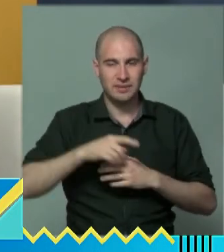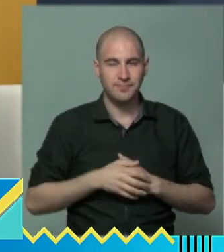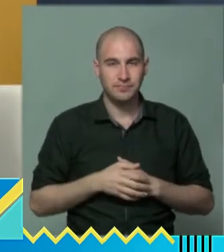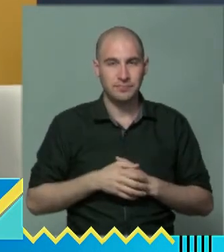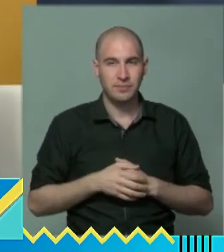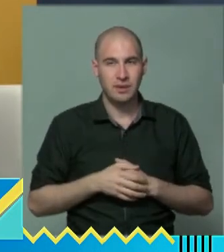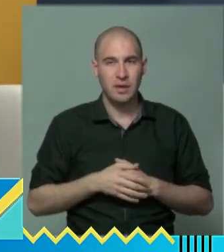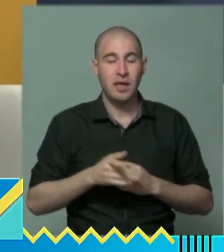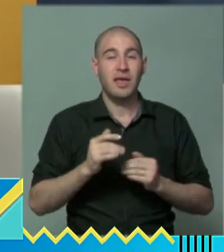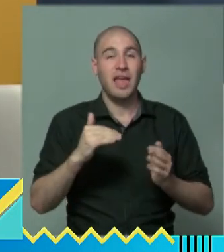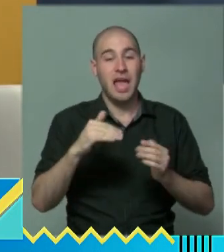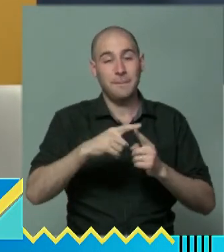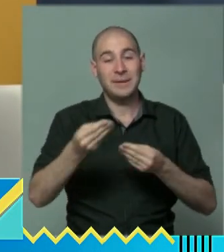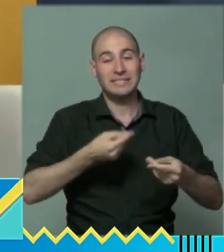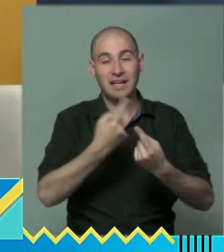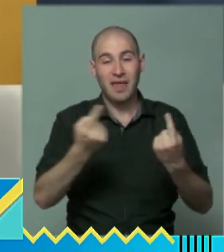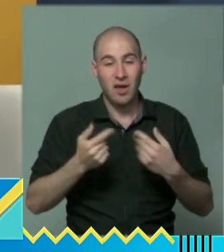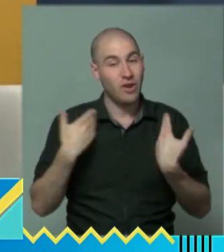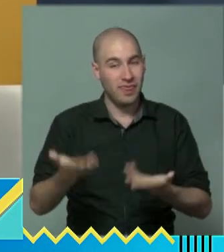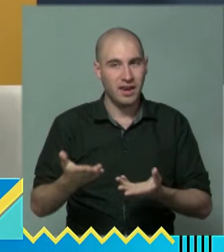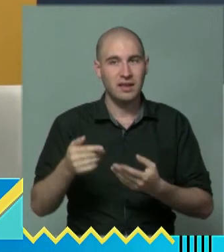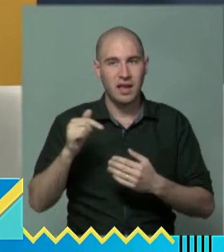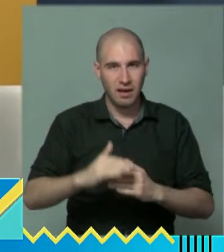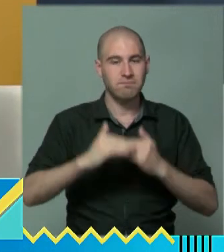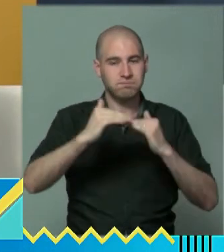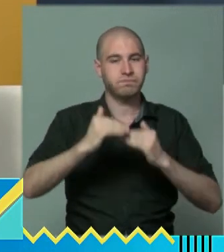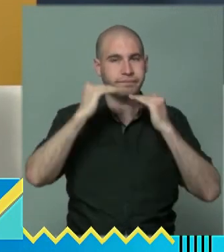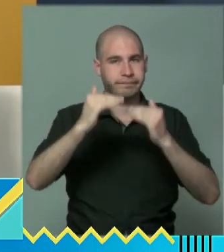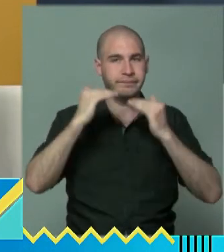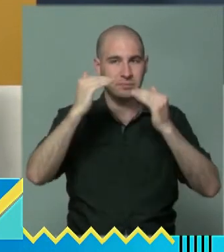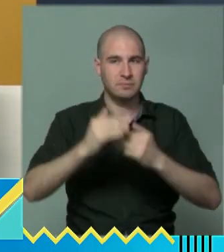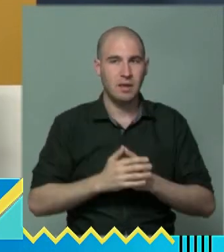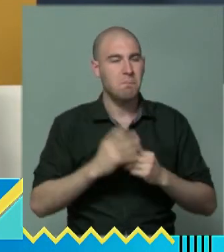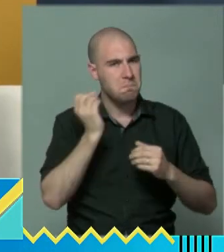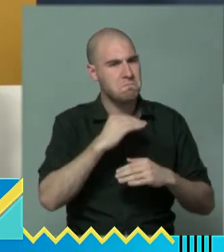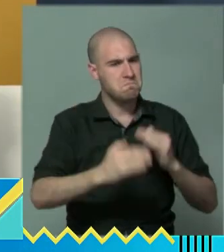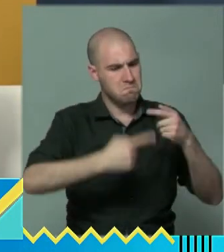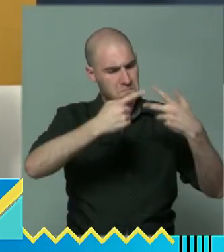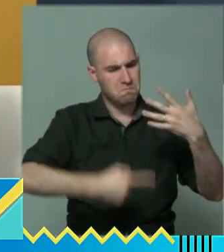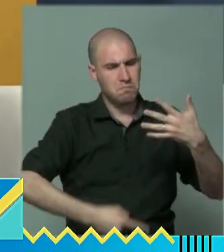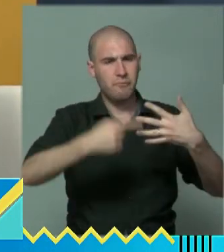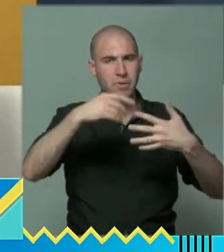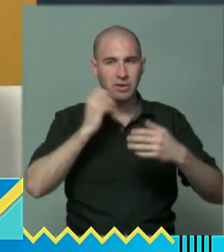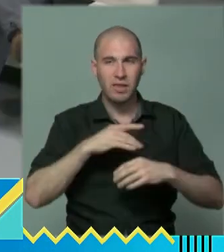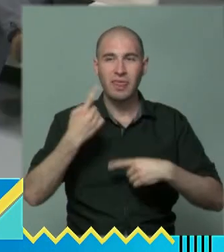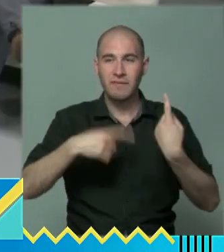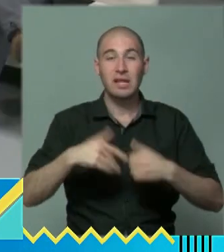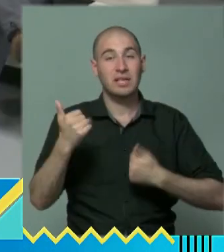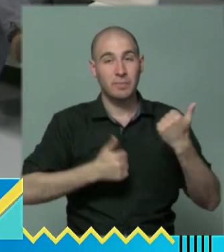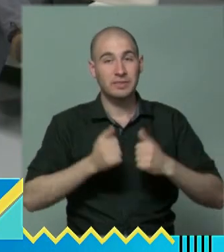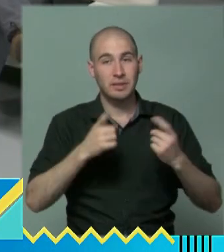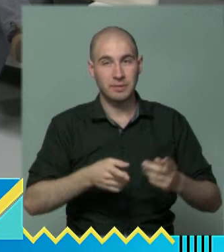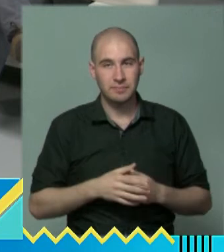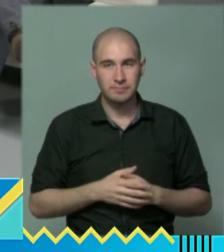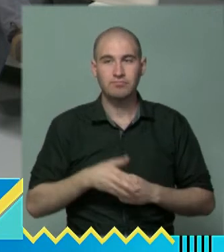por sí a cada empresa que implemente esto me parece que la va a elevar y la va a posicionar mejor. Sí. Puede ser un diferencial en la licitación también.